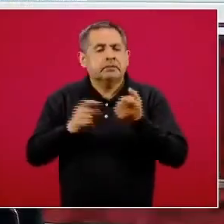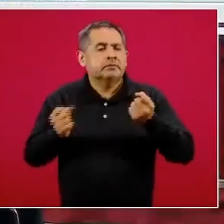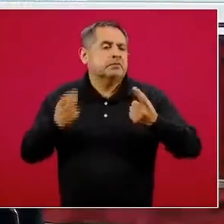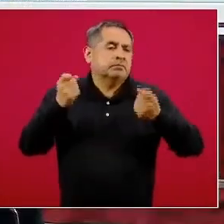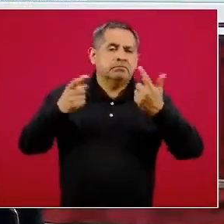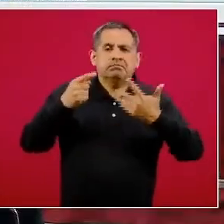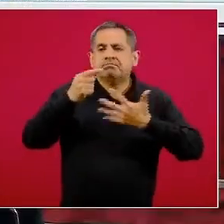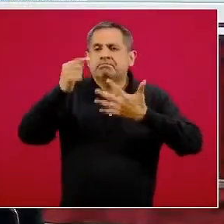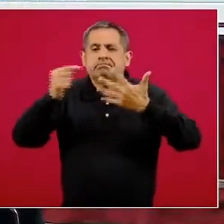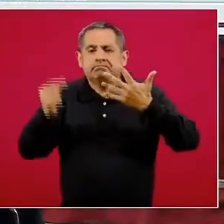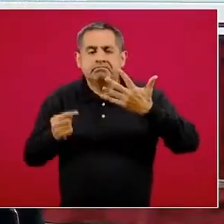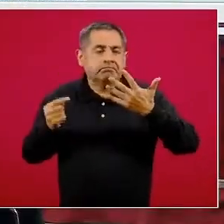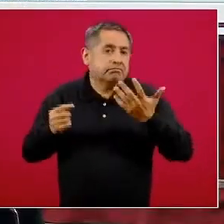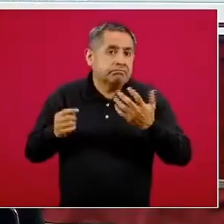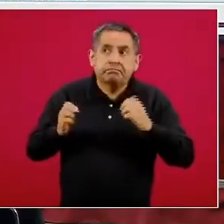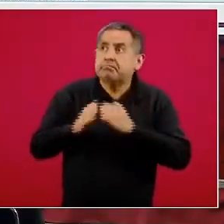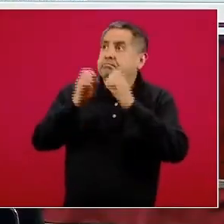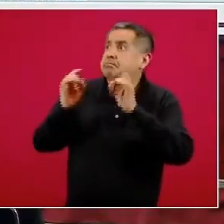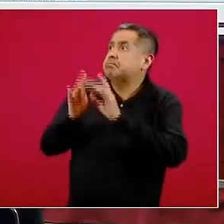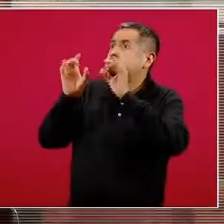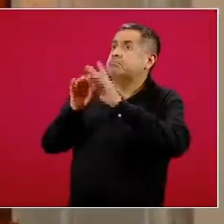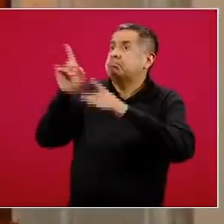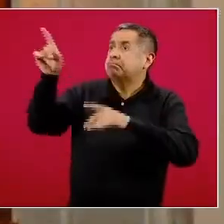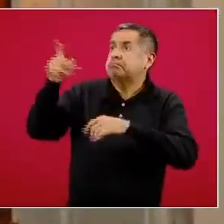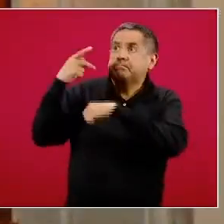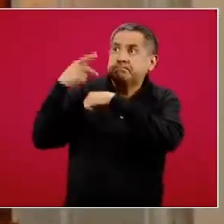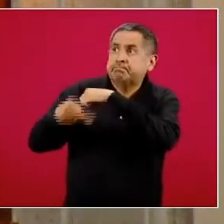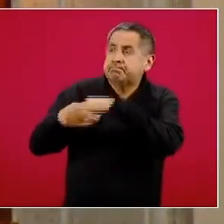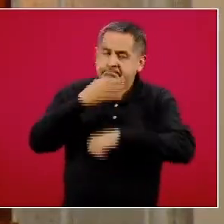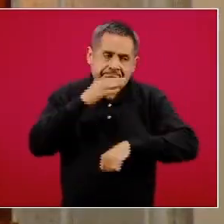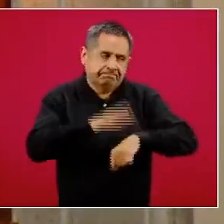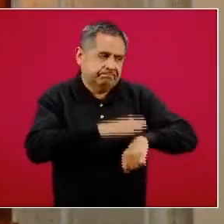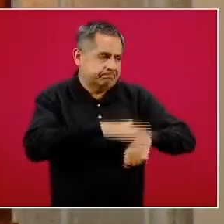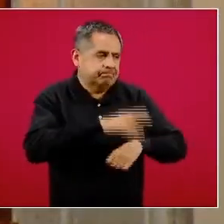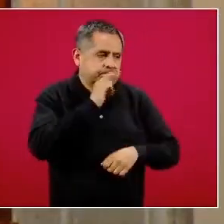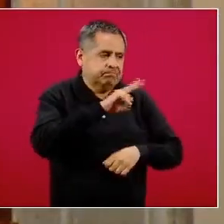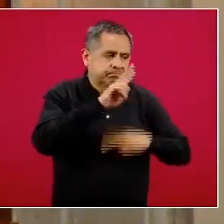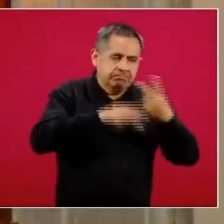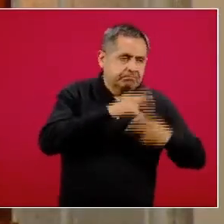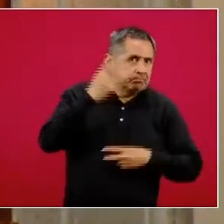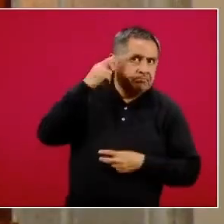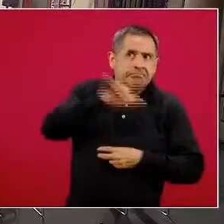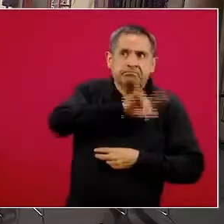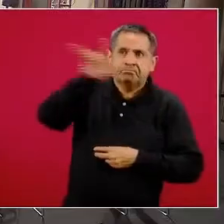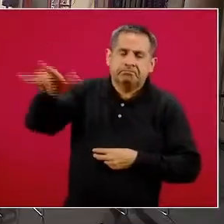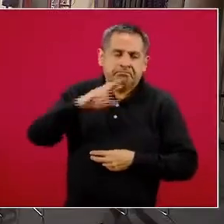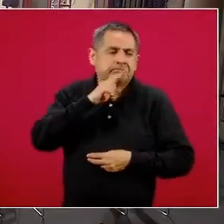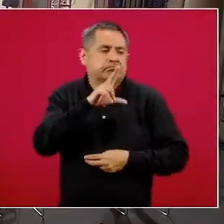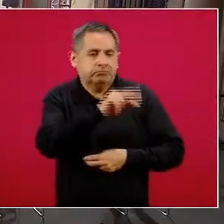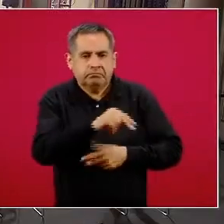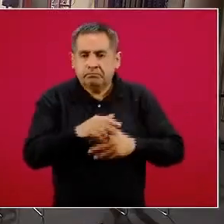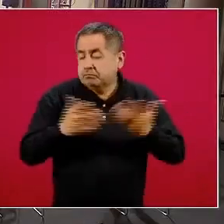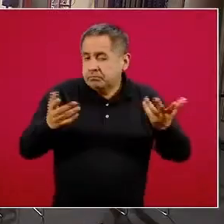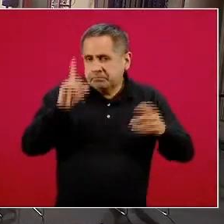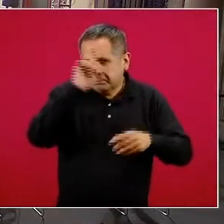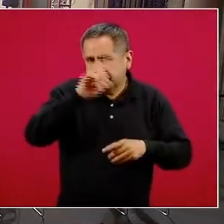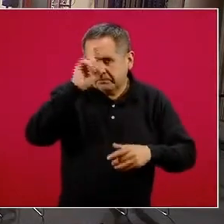otros eventos que puedan representar un riesgo para realizar un viaje. La siguiente, por favor.